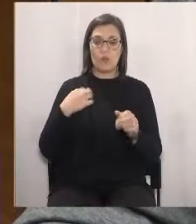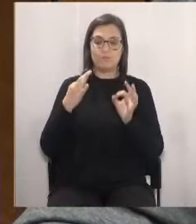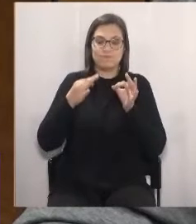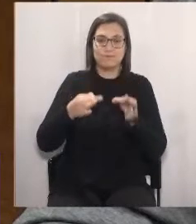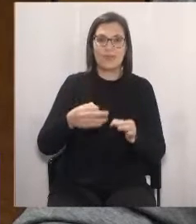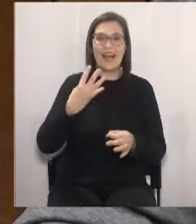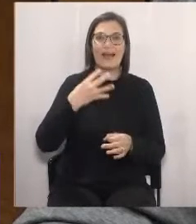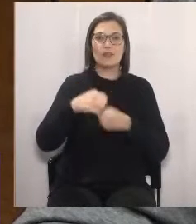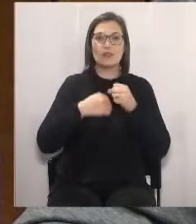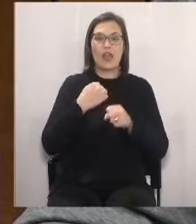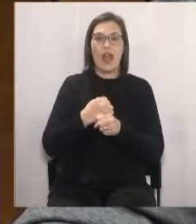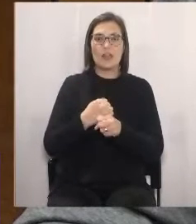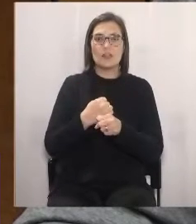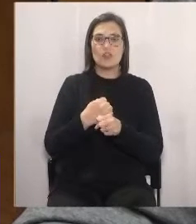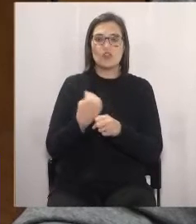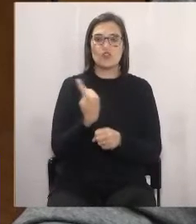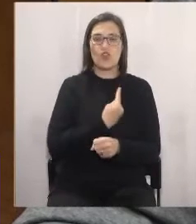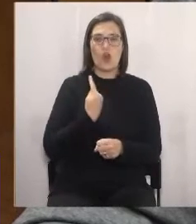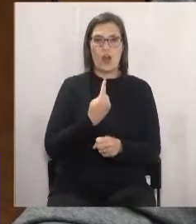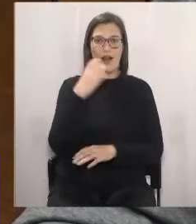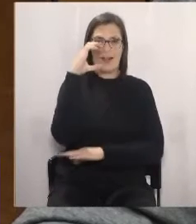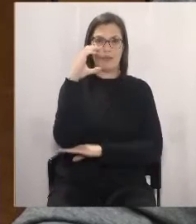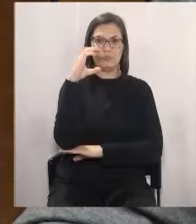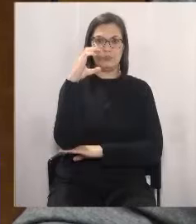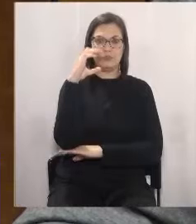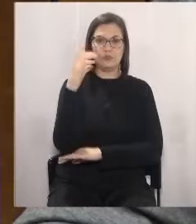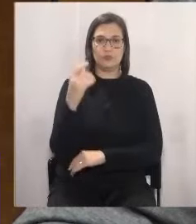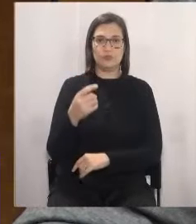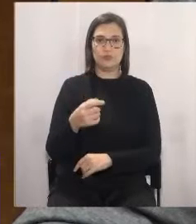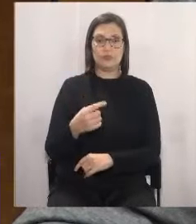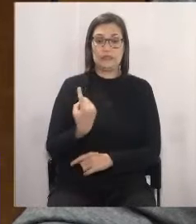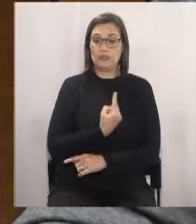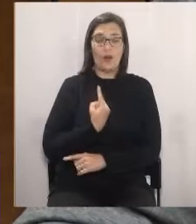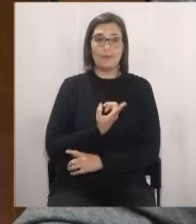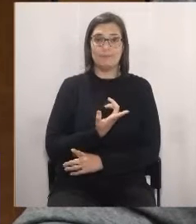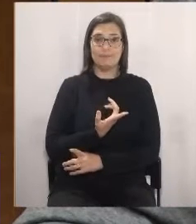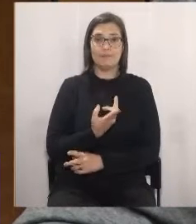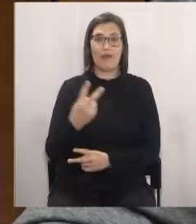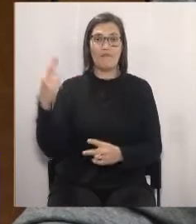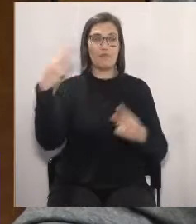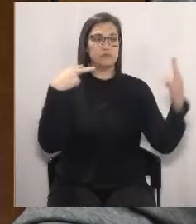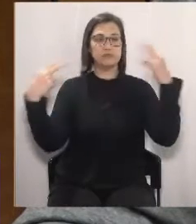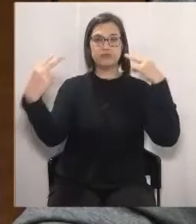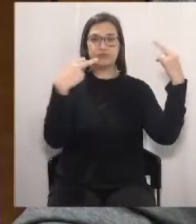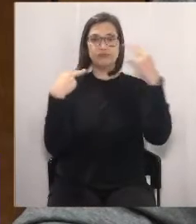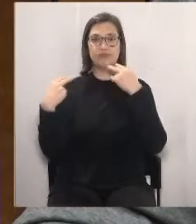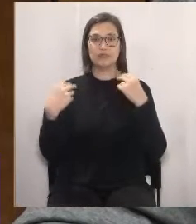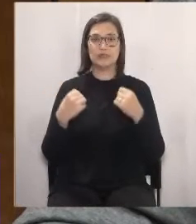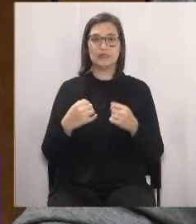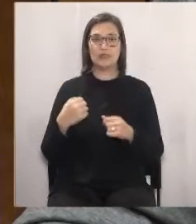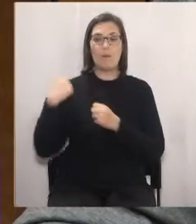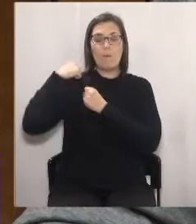al campus de Maldonado sola, y muchos de ustedes me vieron llegar con un